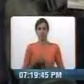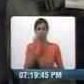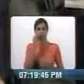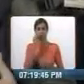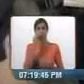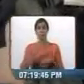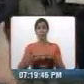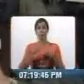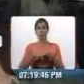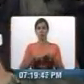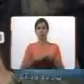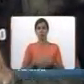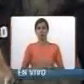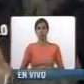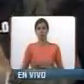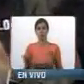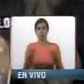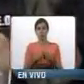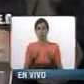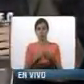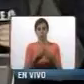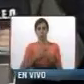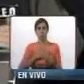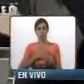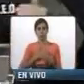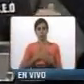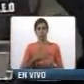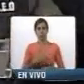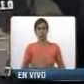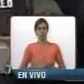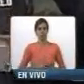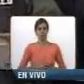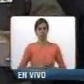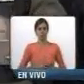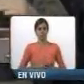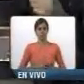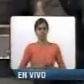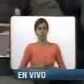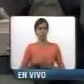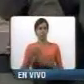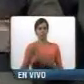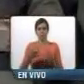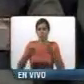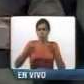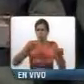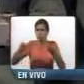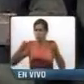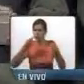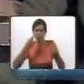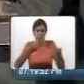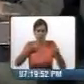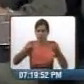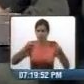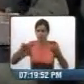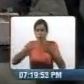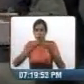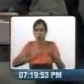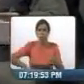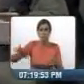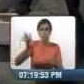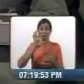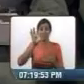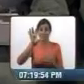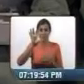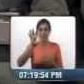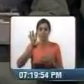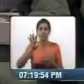él, que junto con mi persona hemos estado monitoreando todo el país, y él nos está